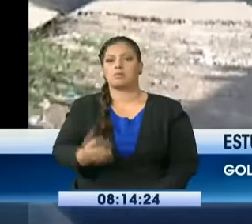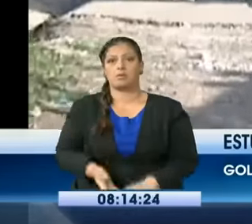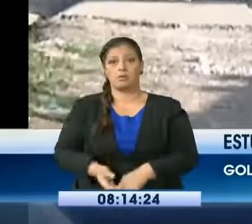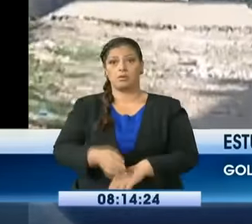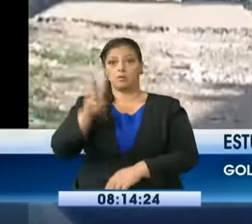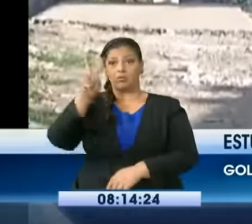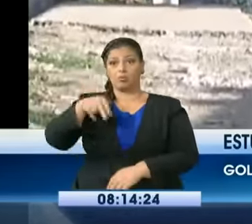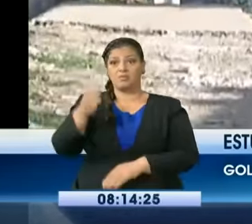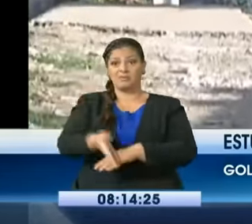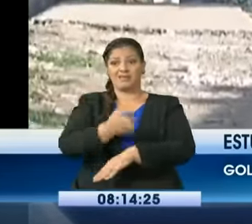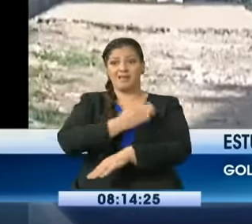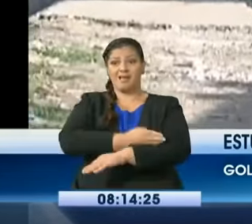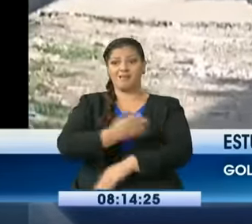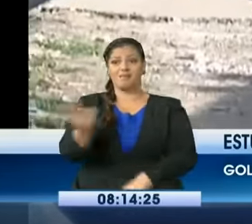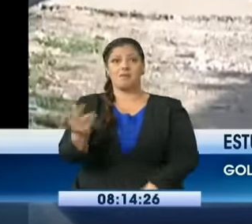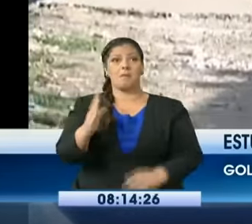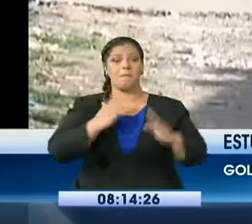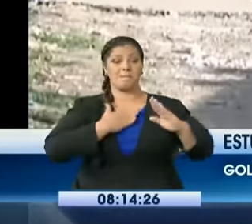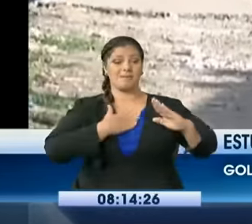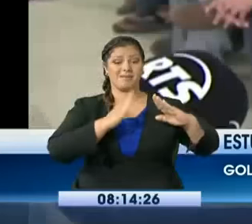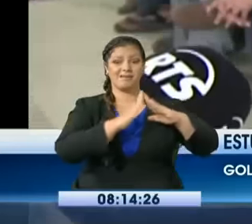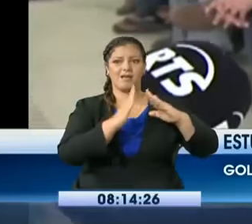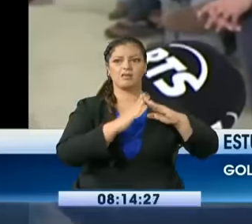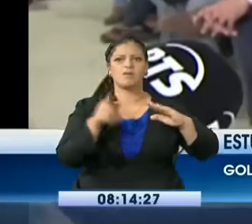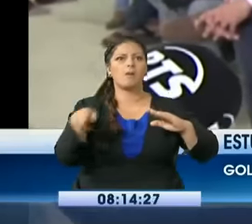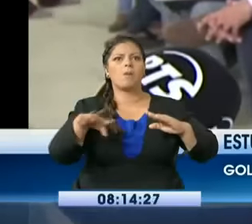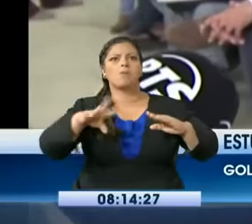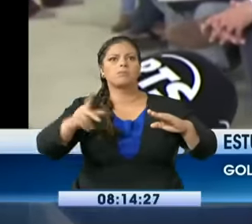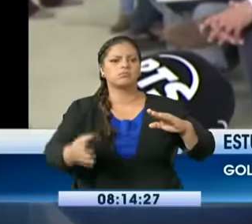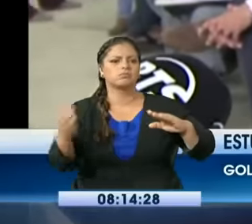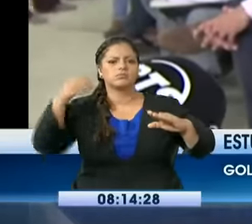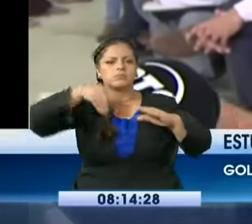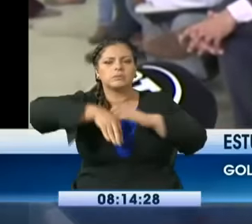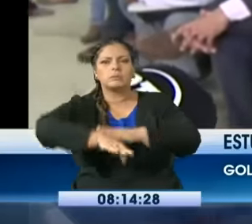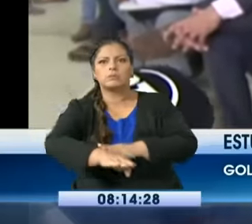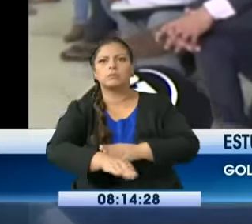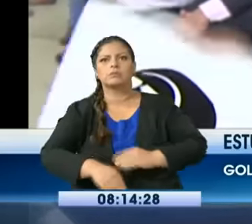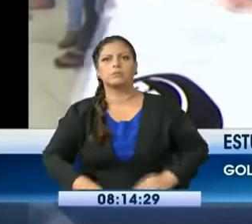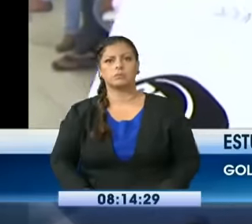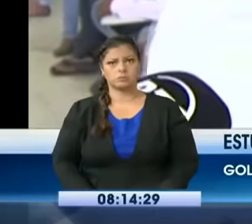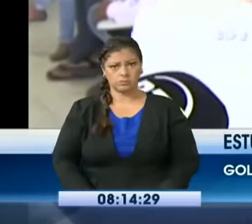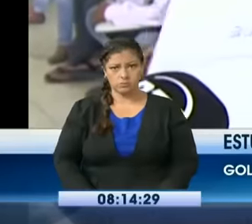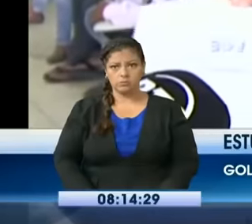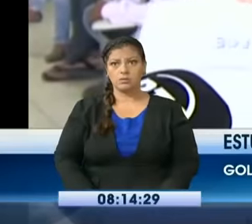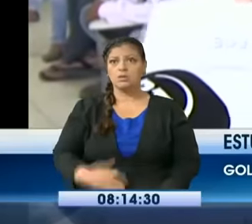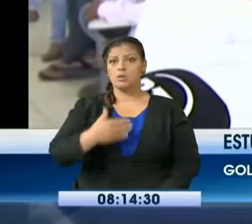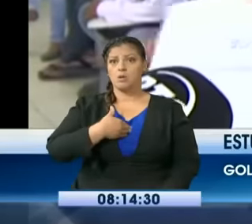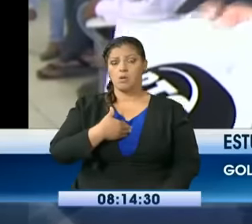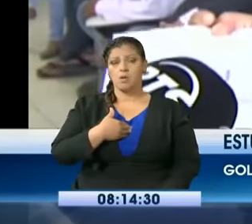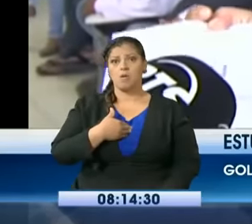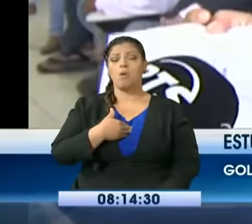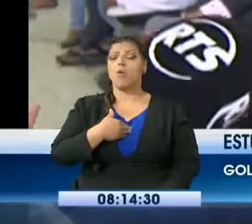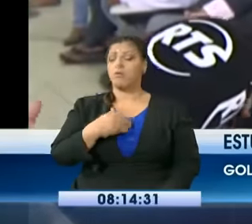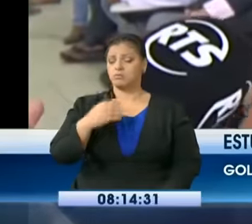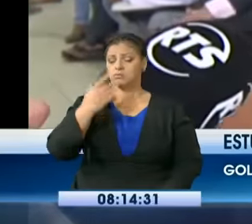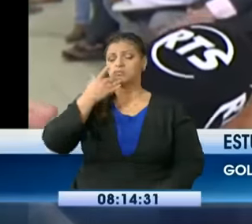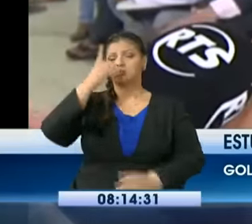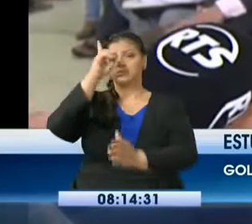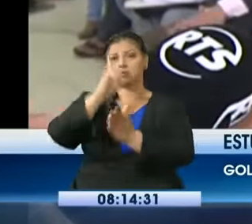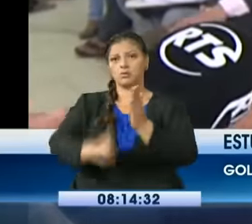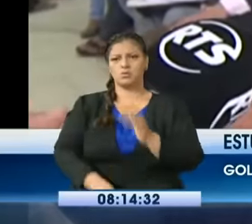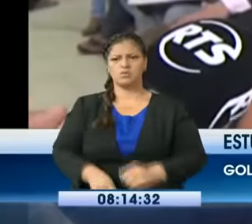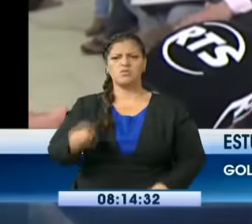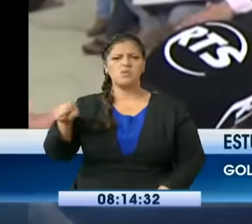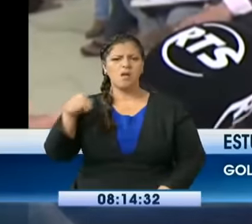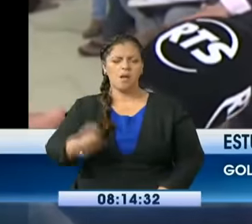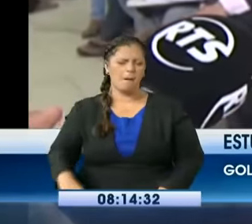esta, a mí me golpea, estoy toda golpeada, toda raspada, por aquí todo esto. Yo tengo la denuncia, justamente le puse la denuncia, me viene a esta hora a poner la denuncia. Me dio un patazo,